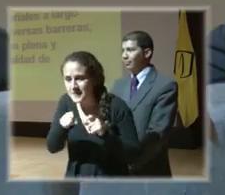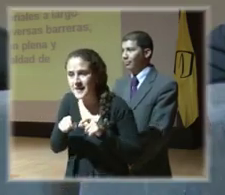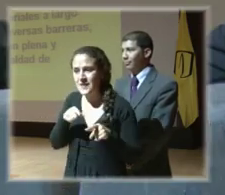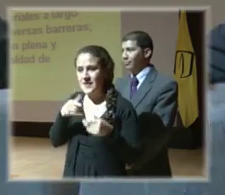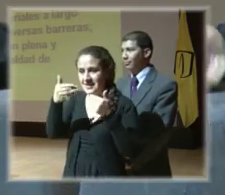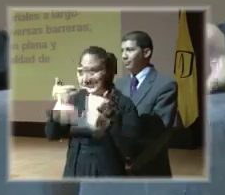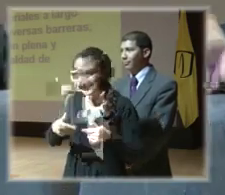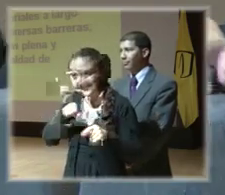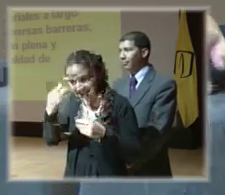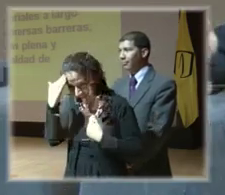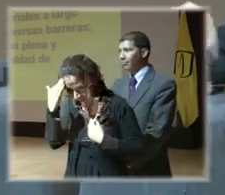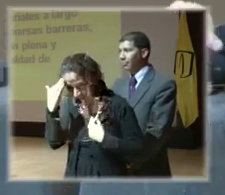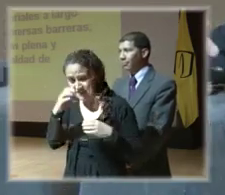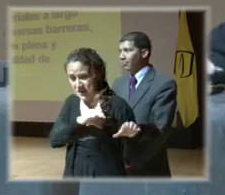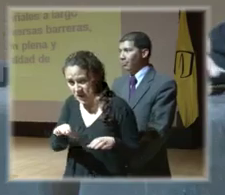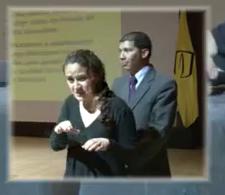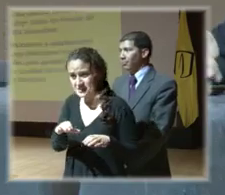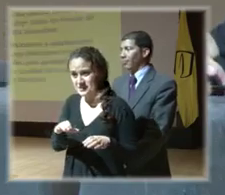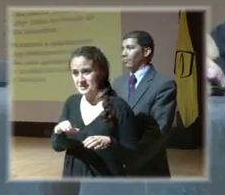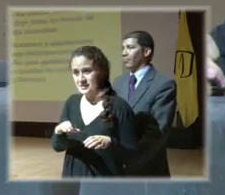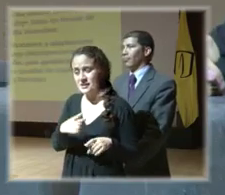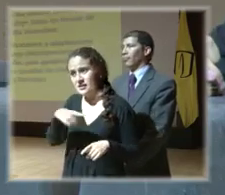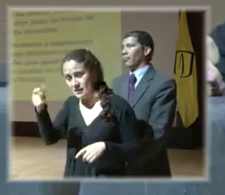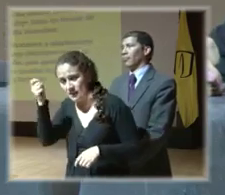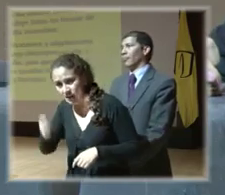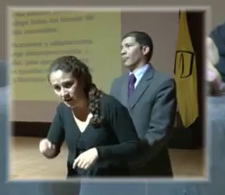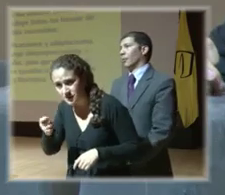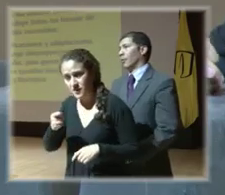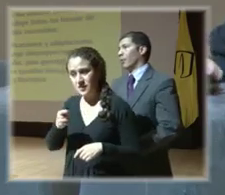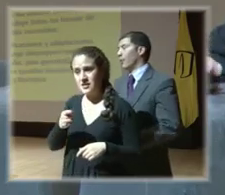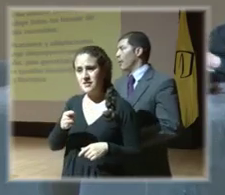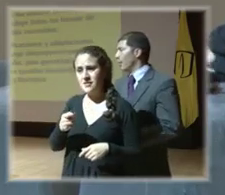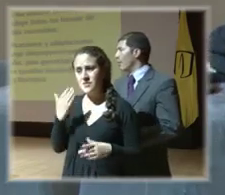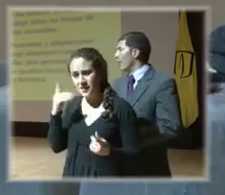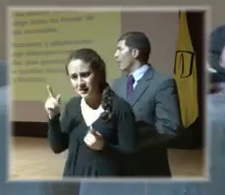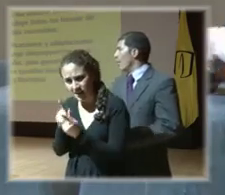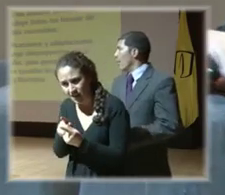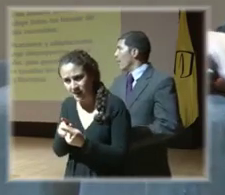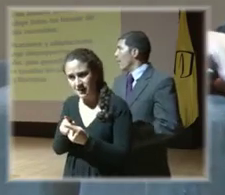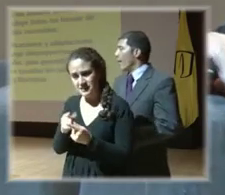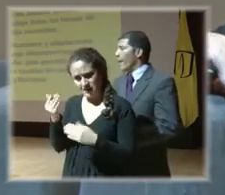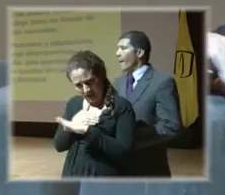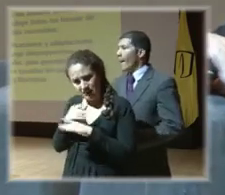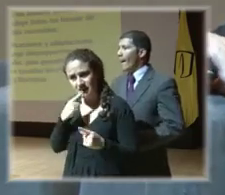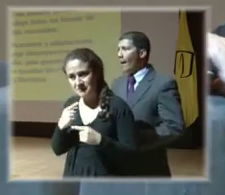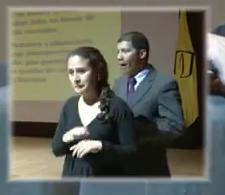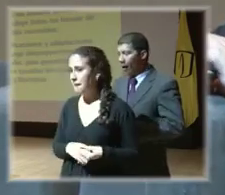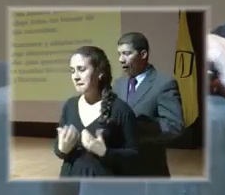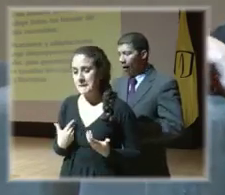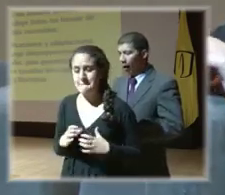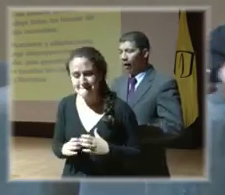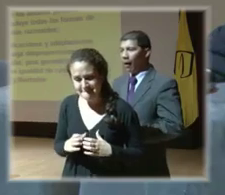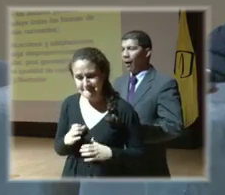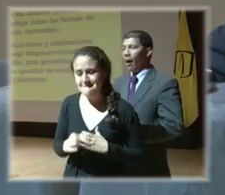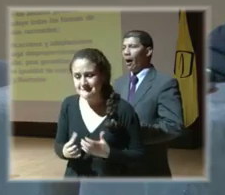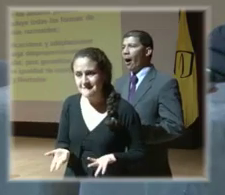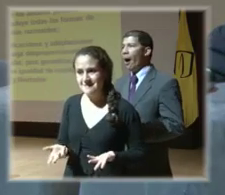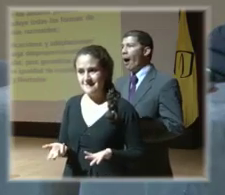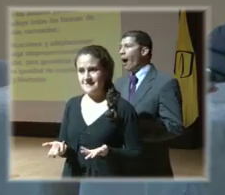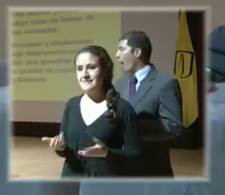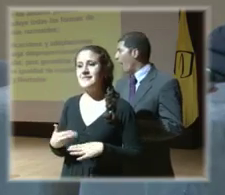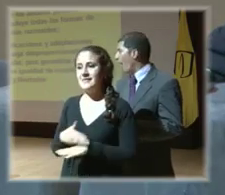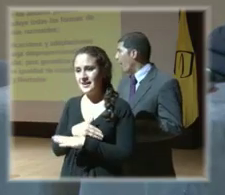saber si había estado el abogado con él cuando lo detuvieron, ¿sí? Y entonces una de las cosas que